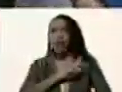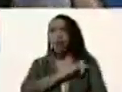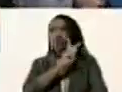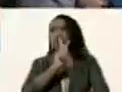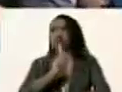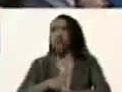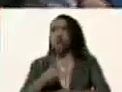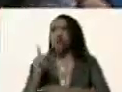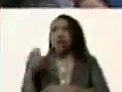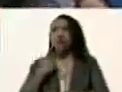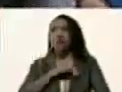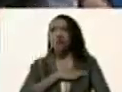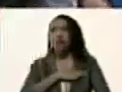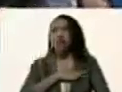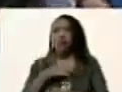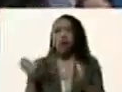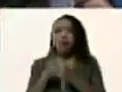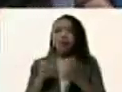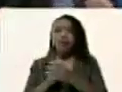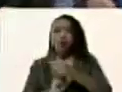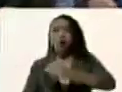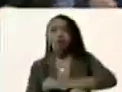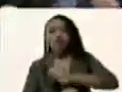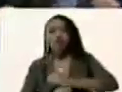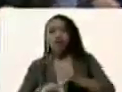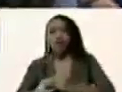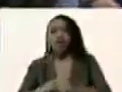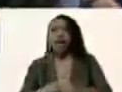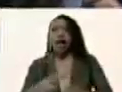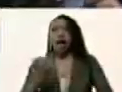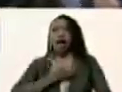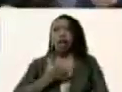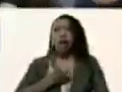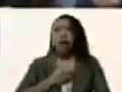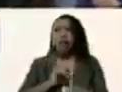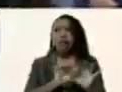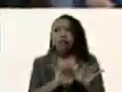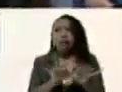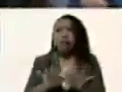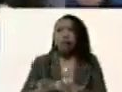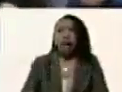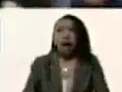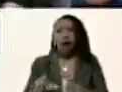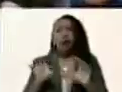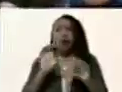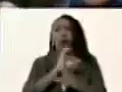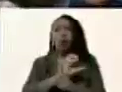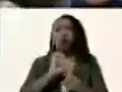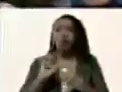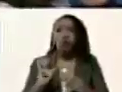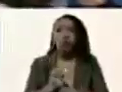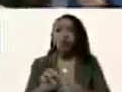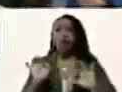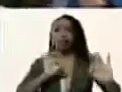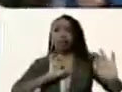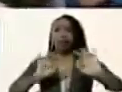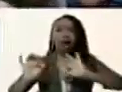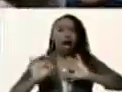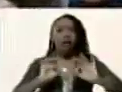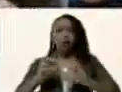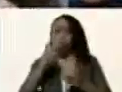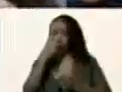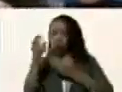de todo nuestro equipo, autoridades, alcaldes, secretarios de cultura, de teatro, de